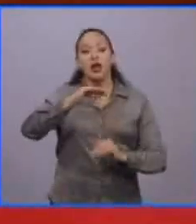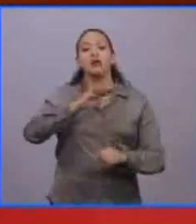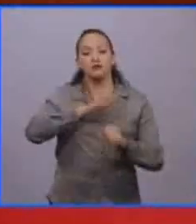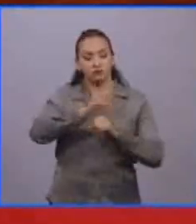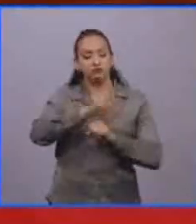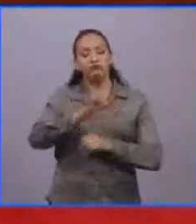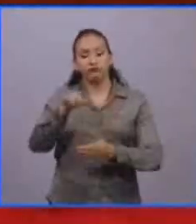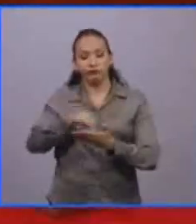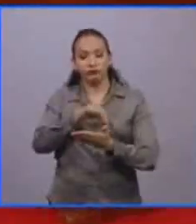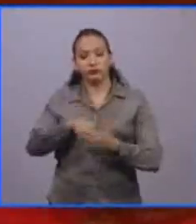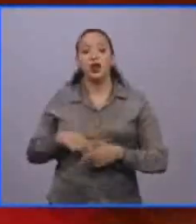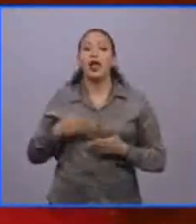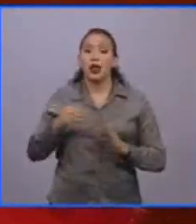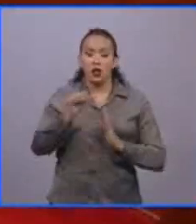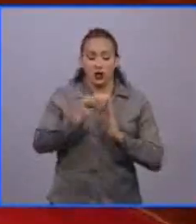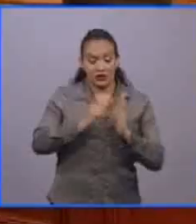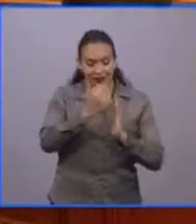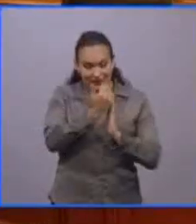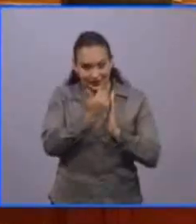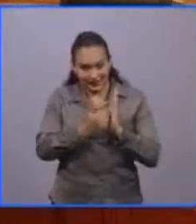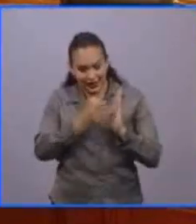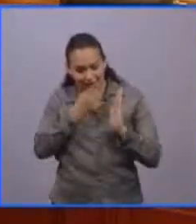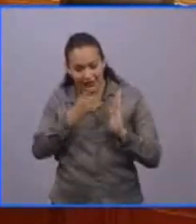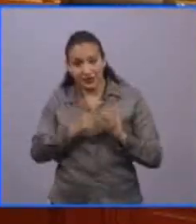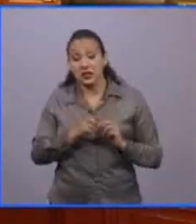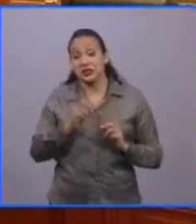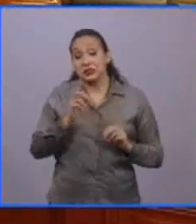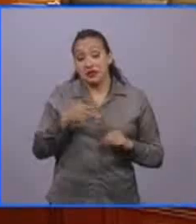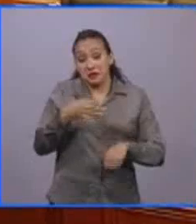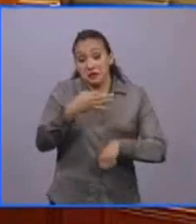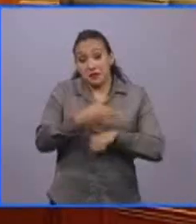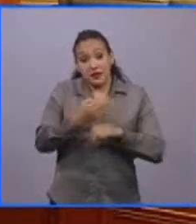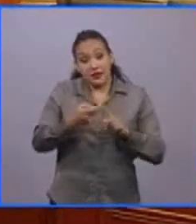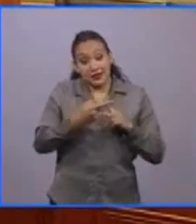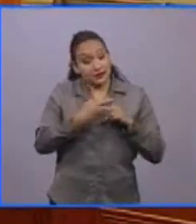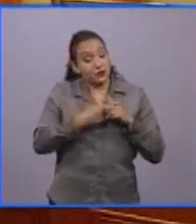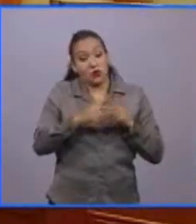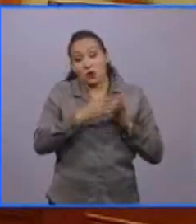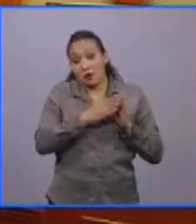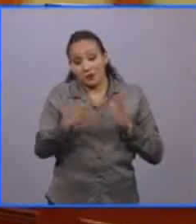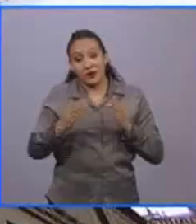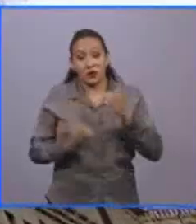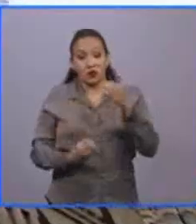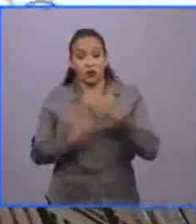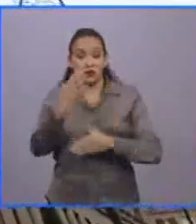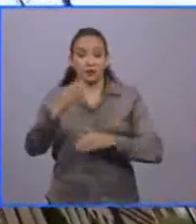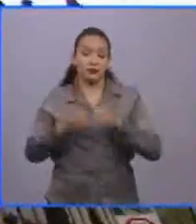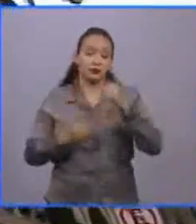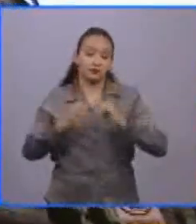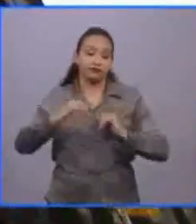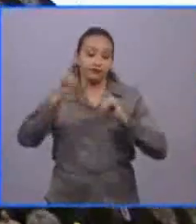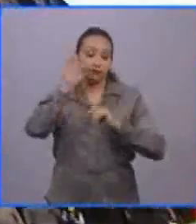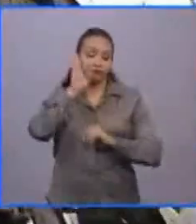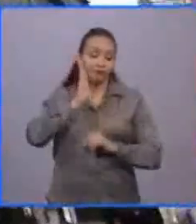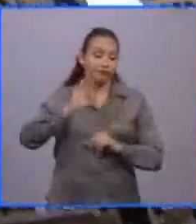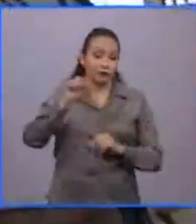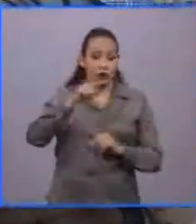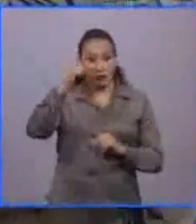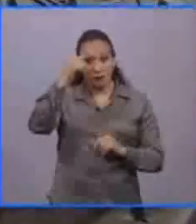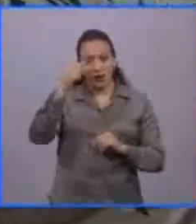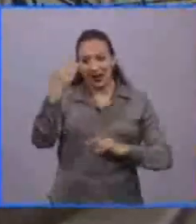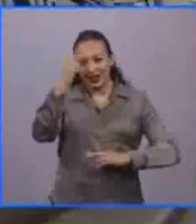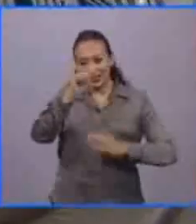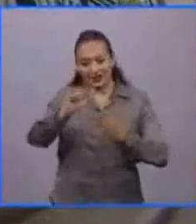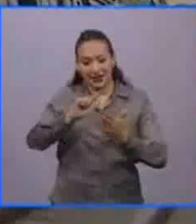artículos transitorios, se establece que en tanto no inicie funciones la nueva integración de la Suprema Corte para determinar la invalidez de